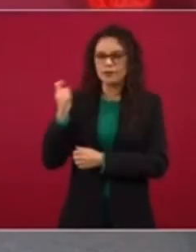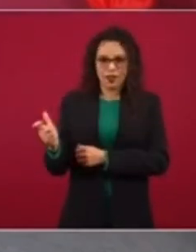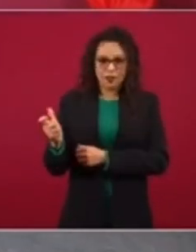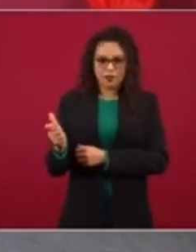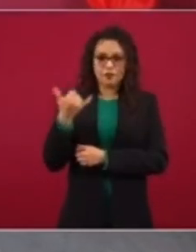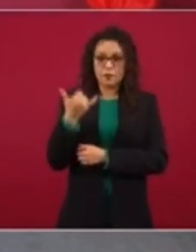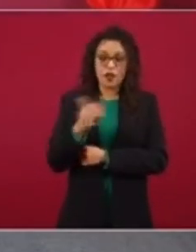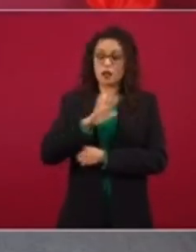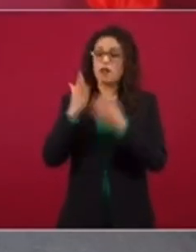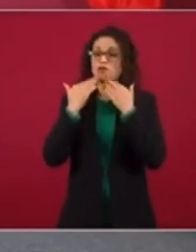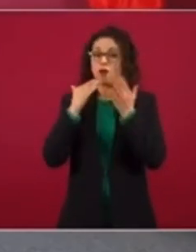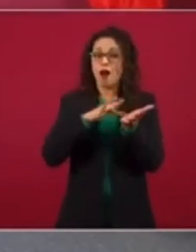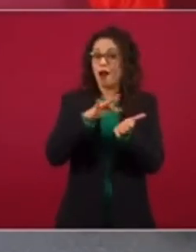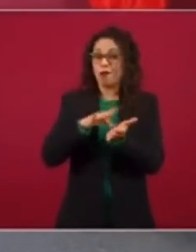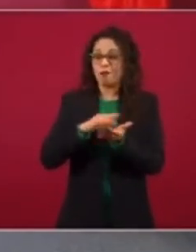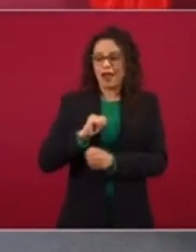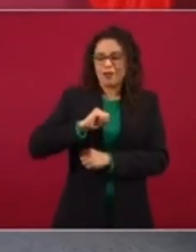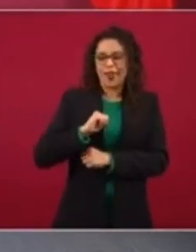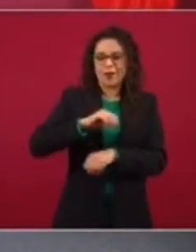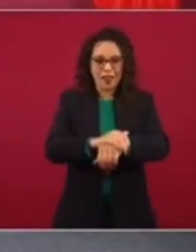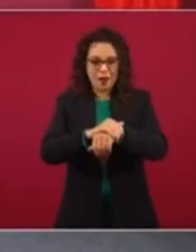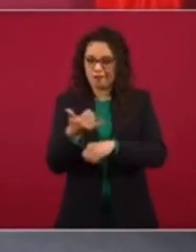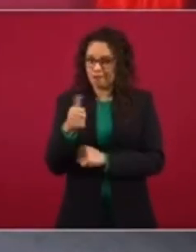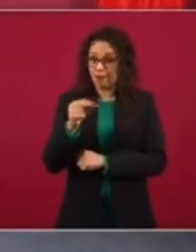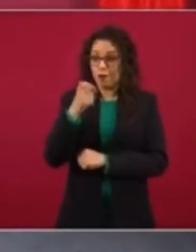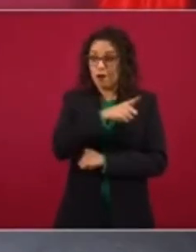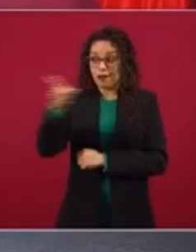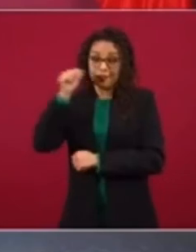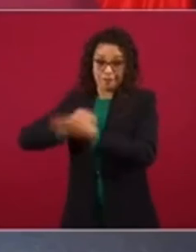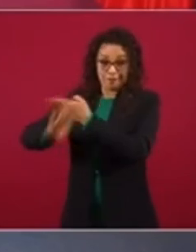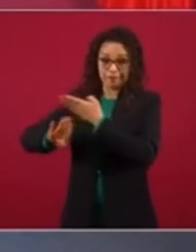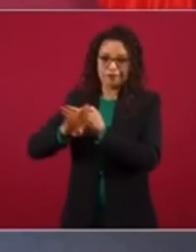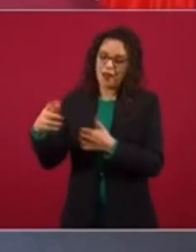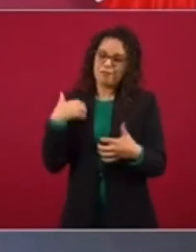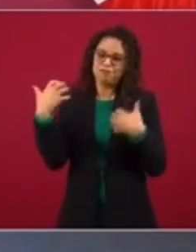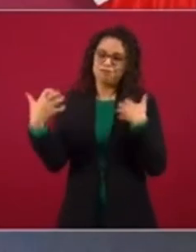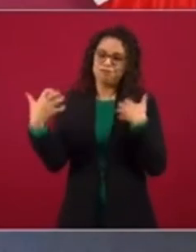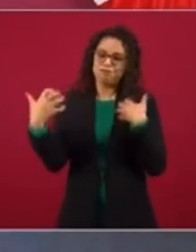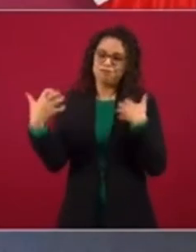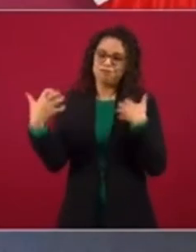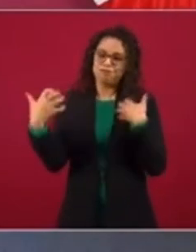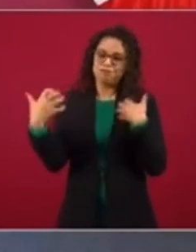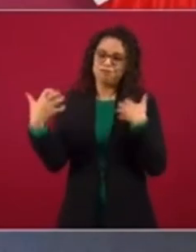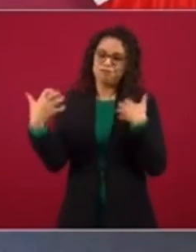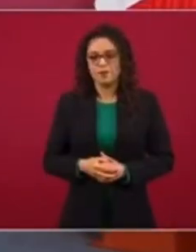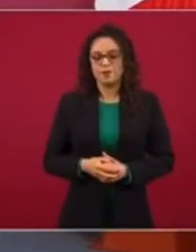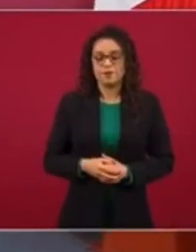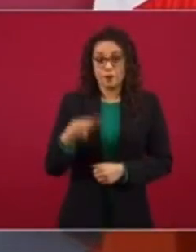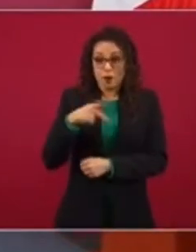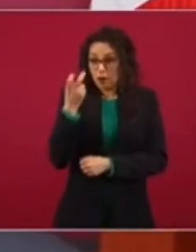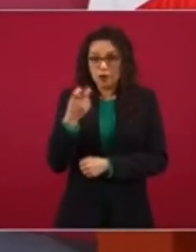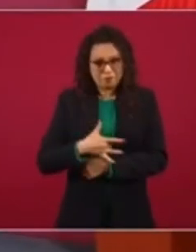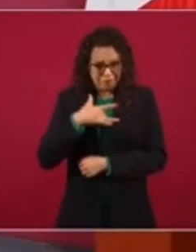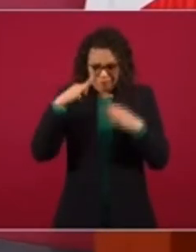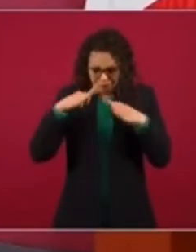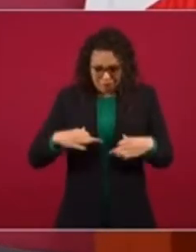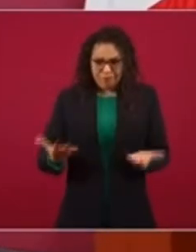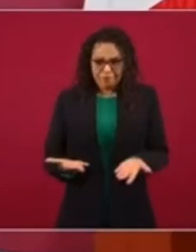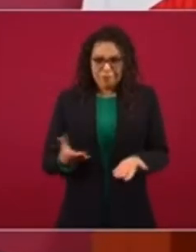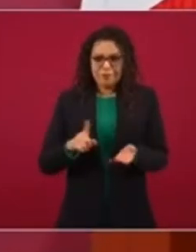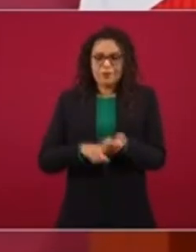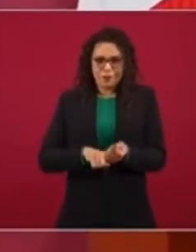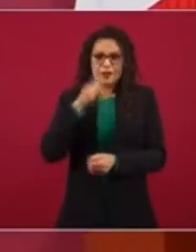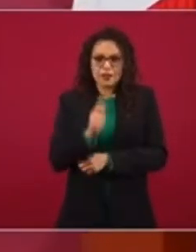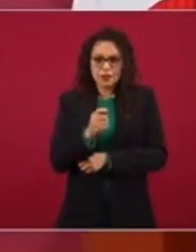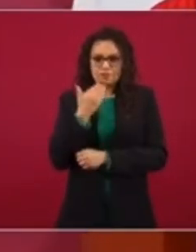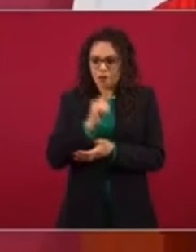También por eso es el enojo, ¿no?, de los adversarios. Pero esto nos da tranquilidad porque tenemos finanzas públicas sanas, necesitamos